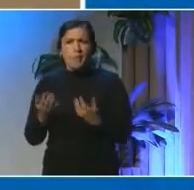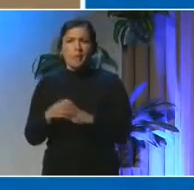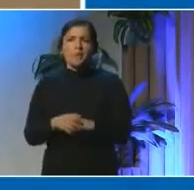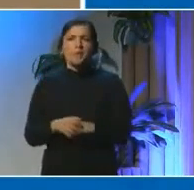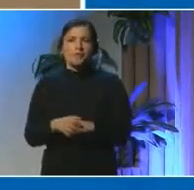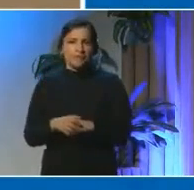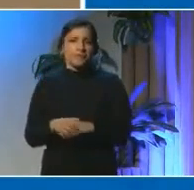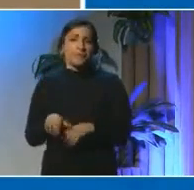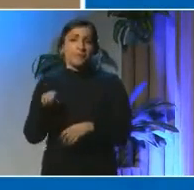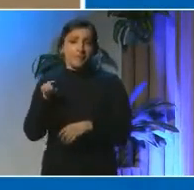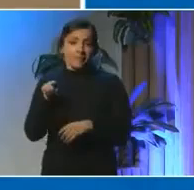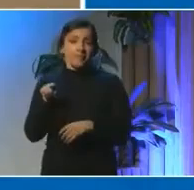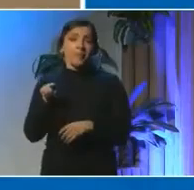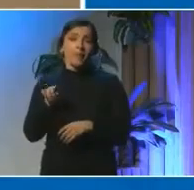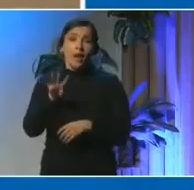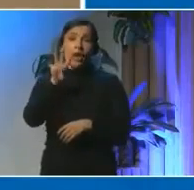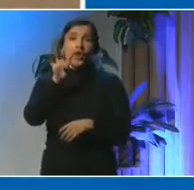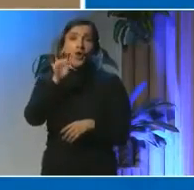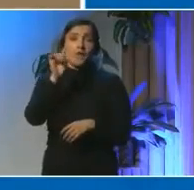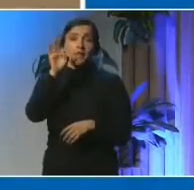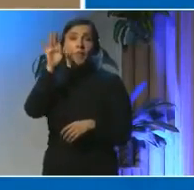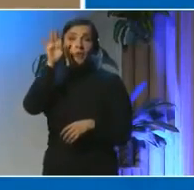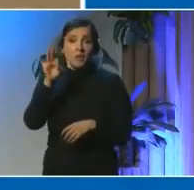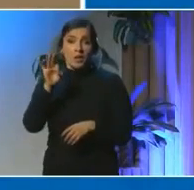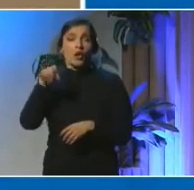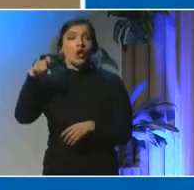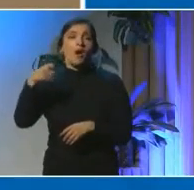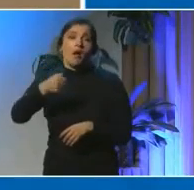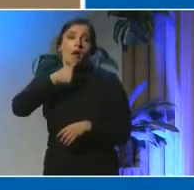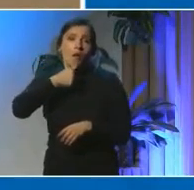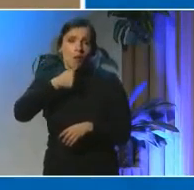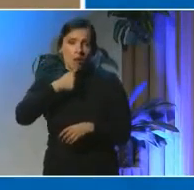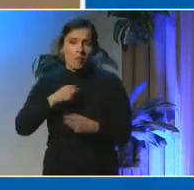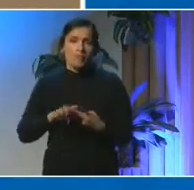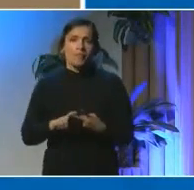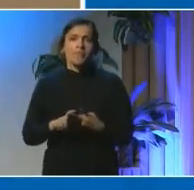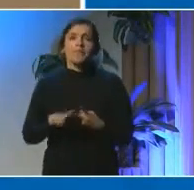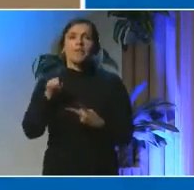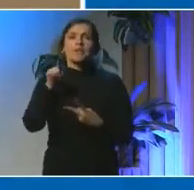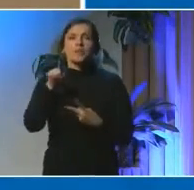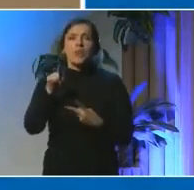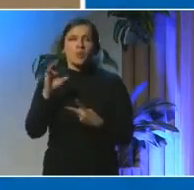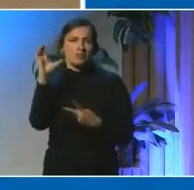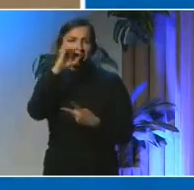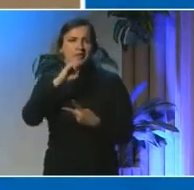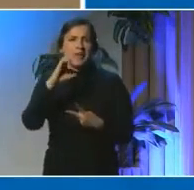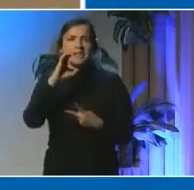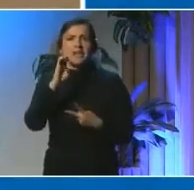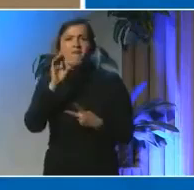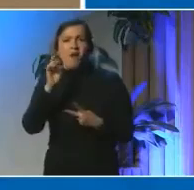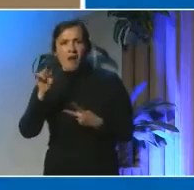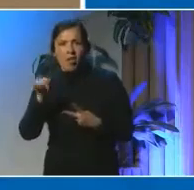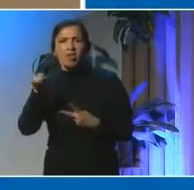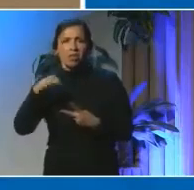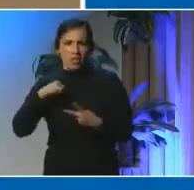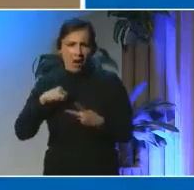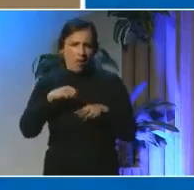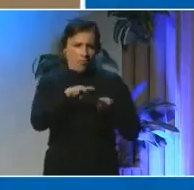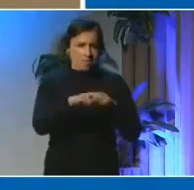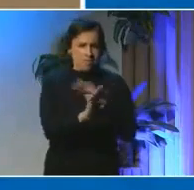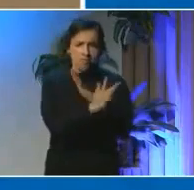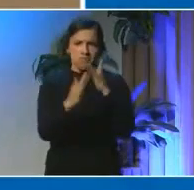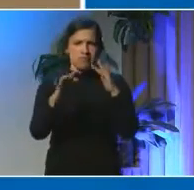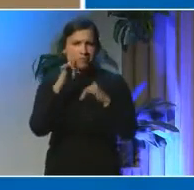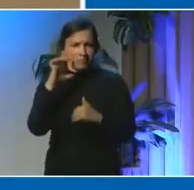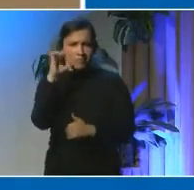obviamente más del 90 por de agua eh depende de la cebada que tiene unos cultivos cómo está